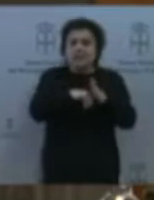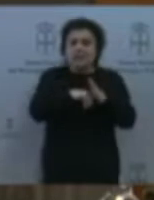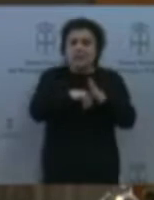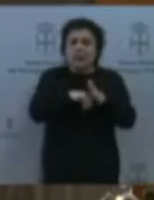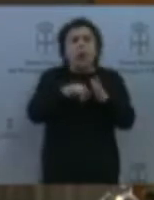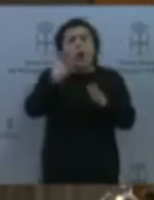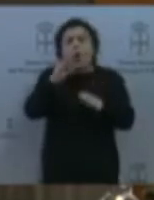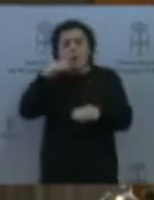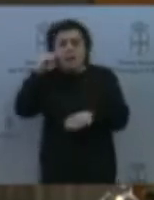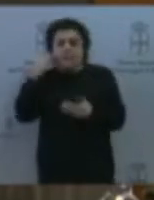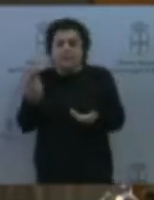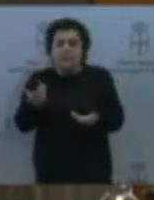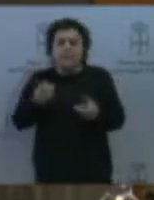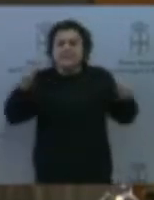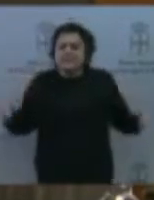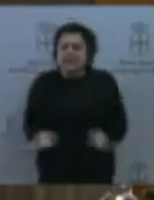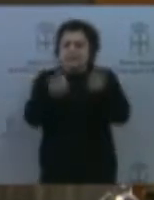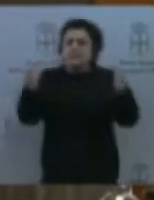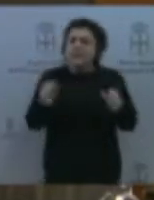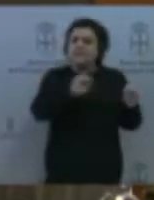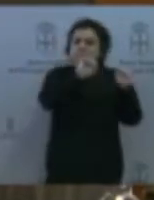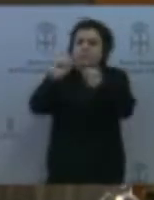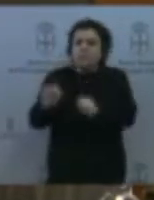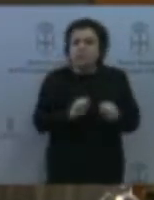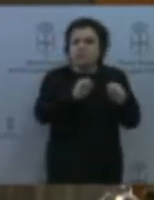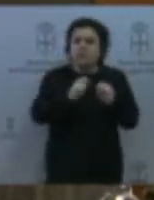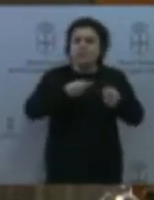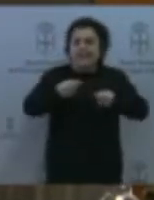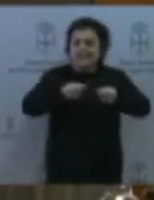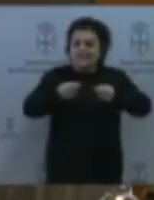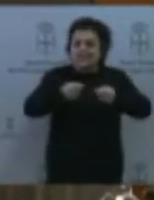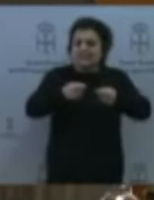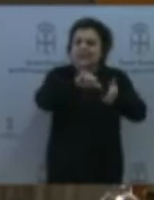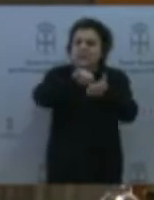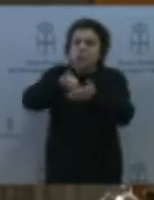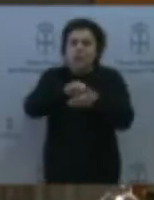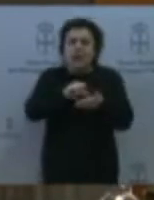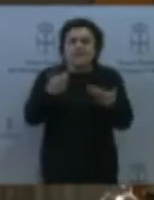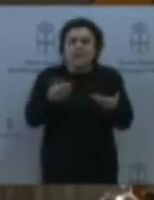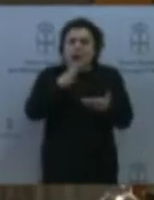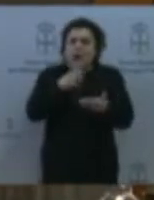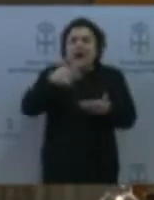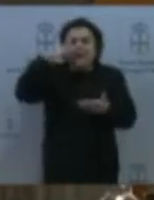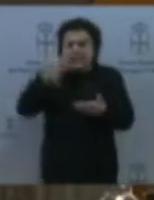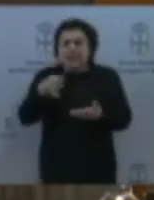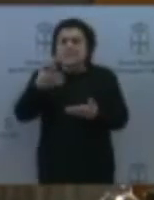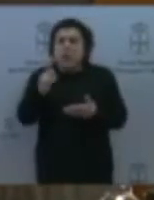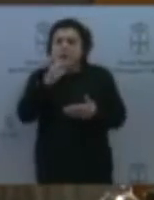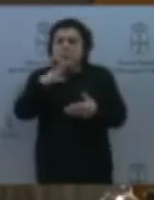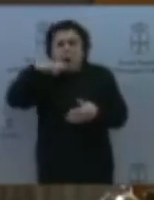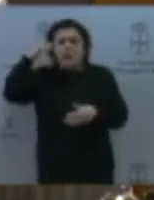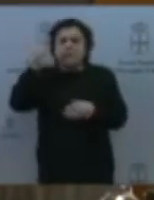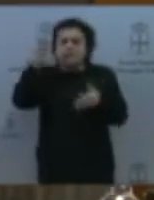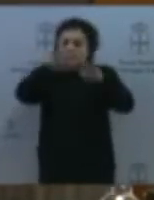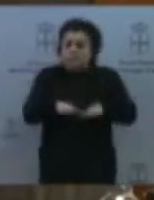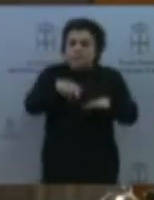protección del comercio local están en riesgo con la llegada de esta compañía? En materia de movilidad, ¿se van a cumplir los objetivos de movilidad